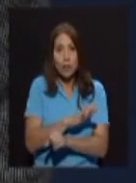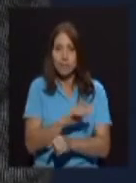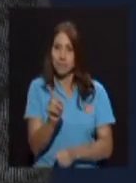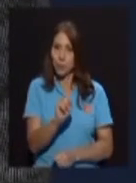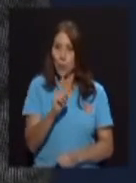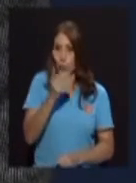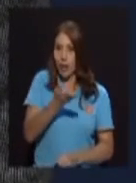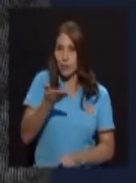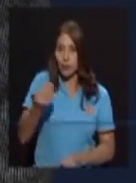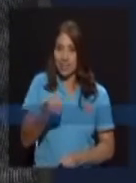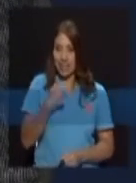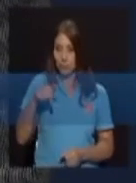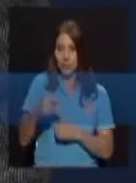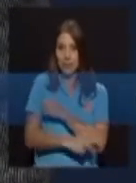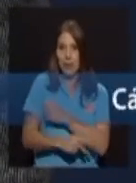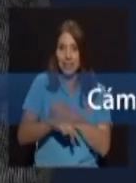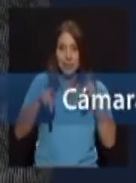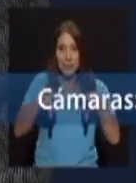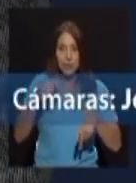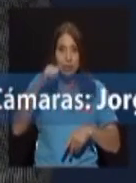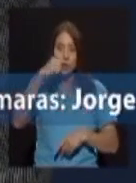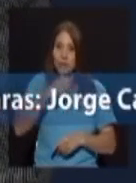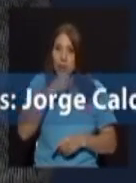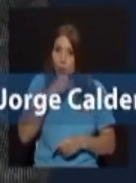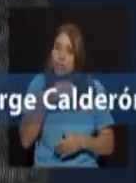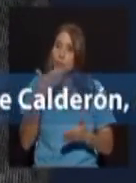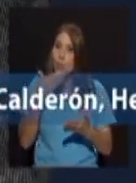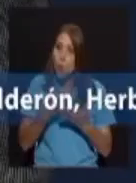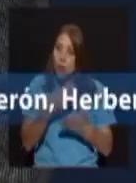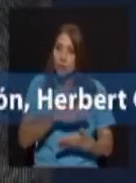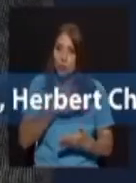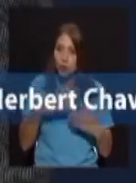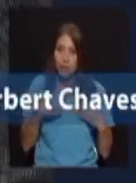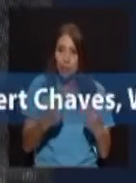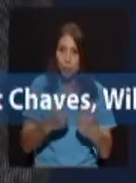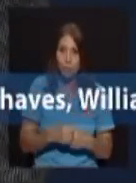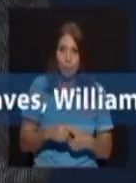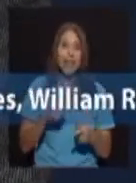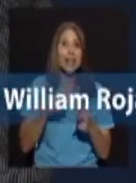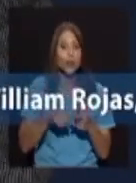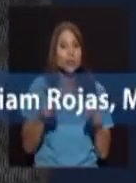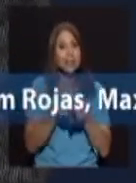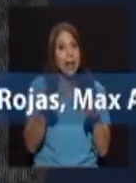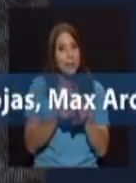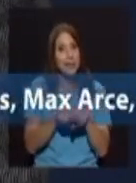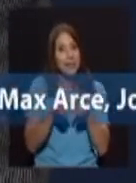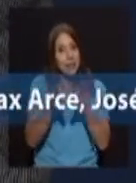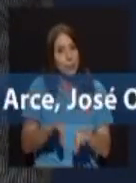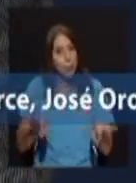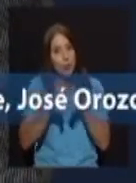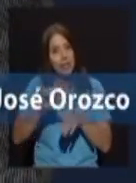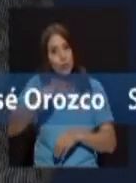tenemos en este país es que los adultos mayores están llegando en muy buenas condiciones de salud, ¿verdad? Entonces, también se vuelven importantes otras